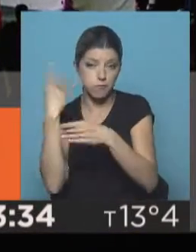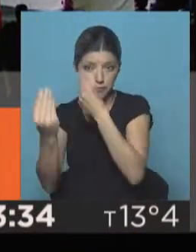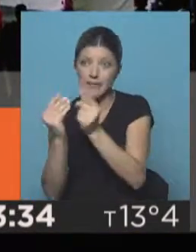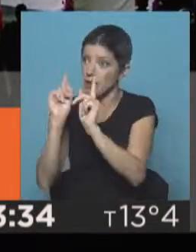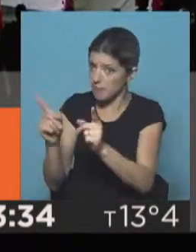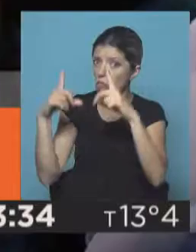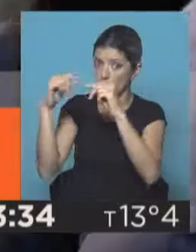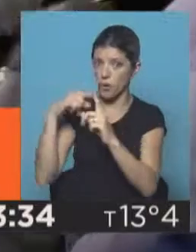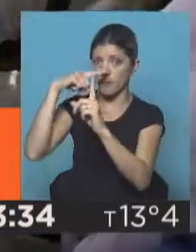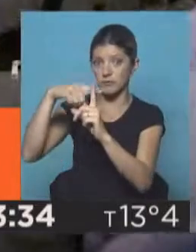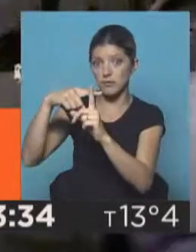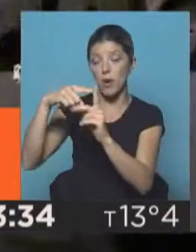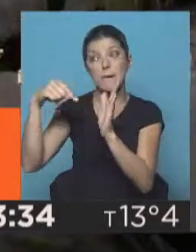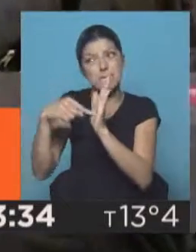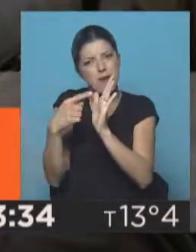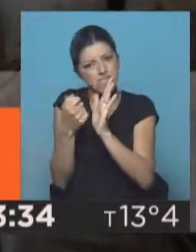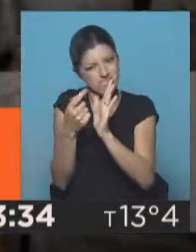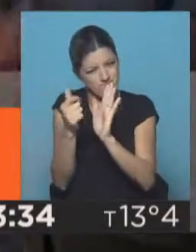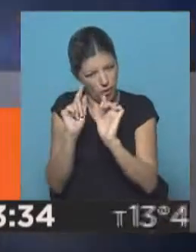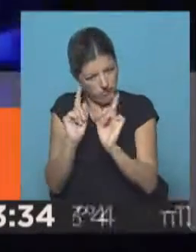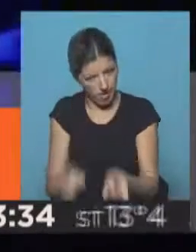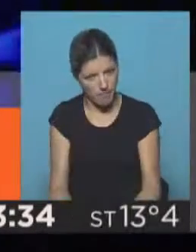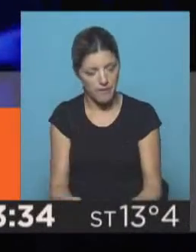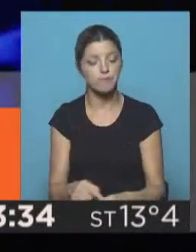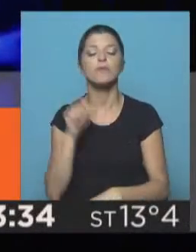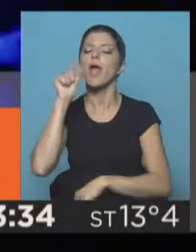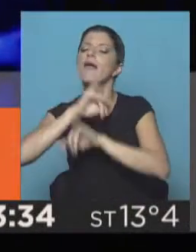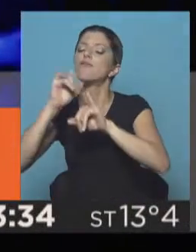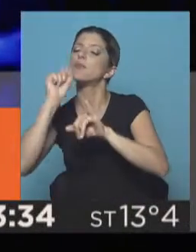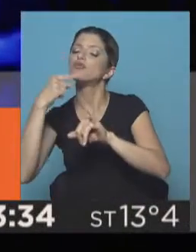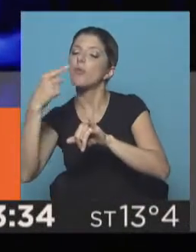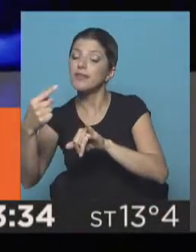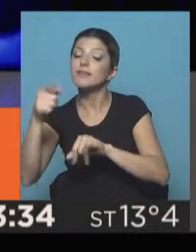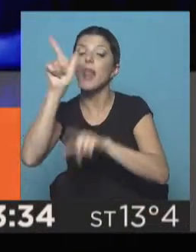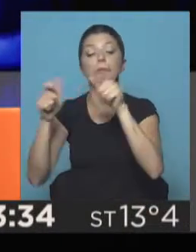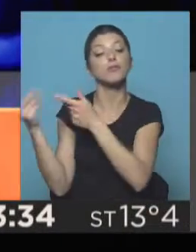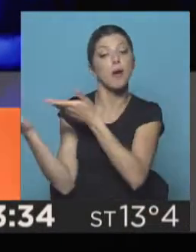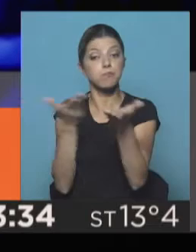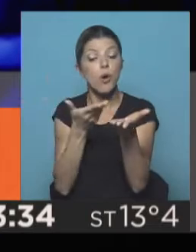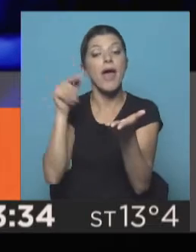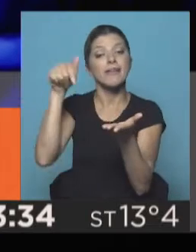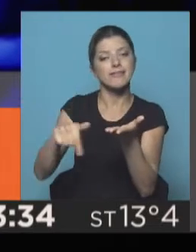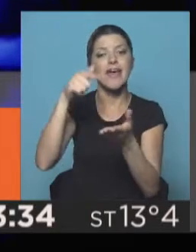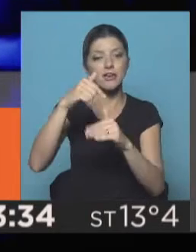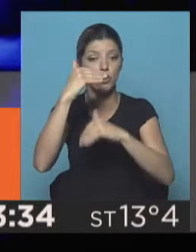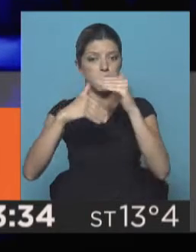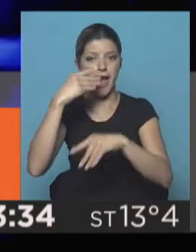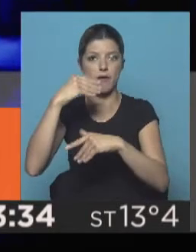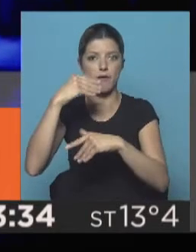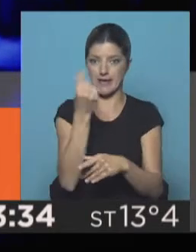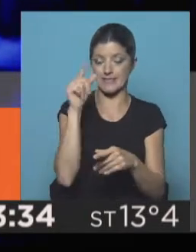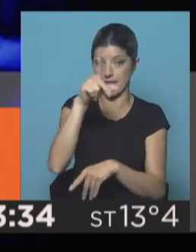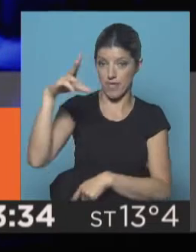positivos, aunque módicos. Según sus informes, los refugiados tuvieron la capacidad de aumentar la riqueza europea en 2015 en